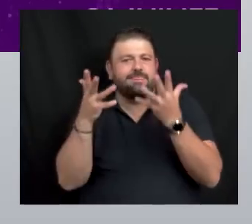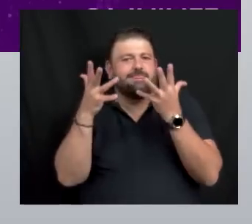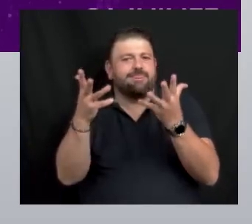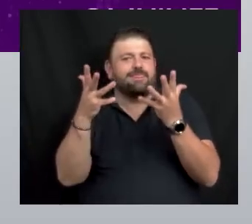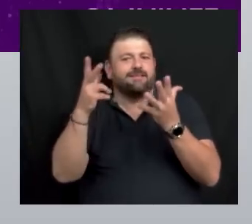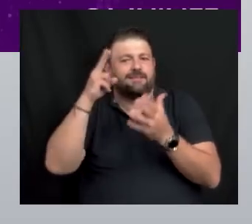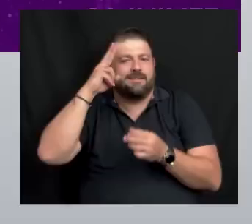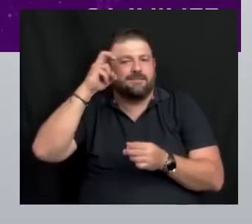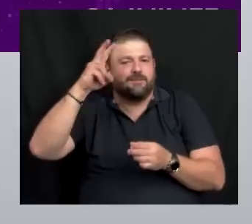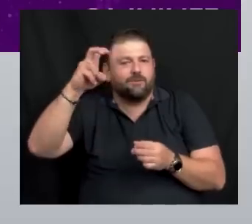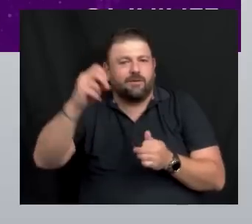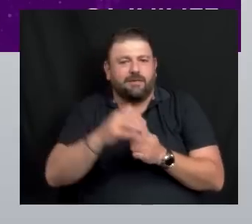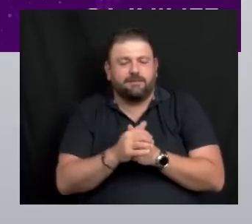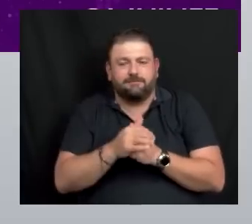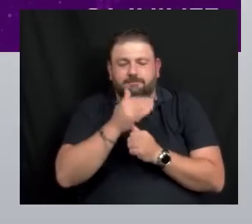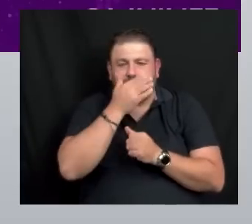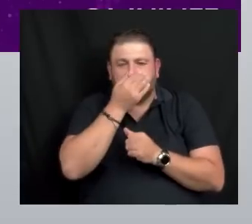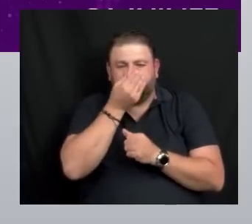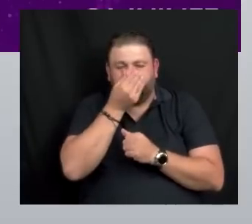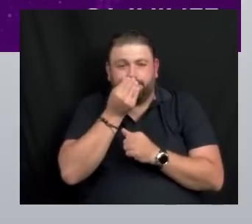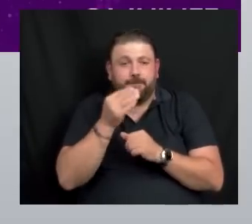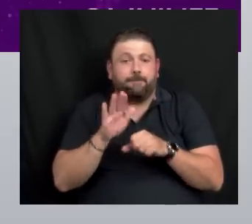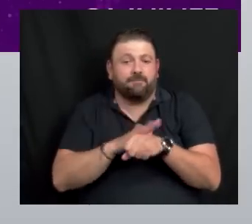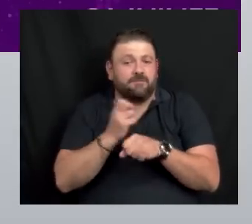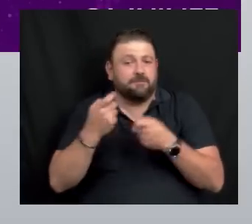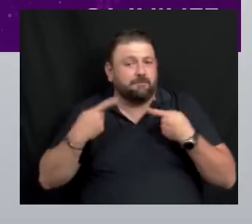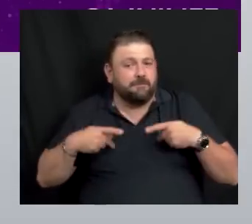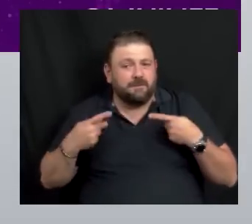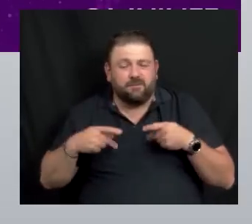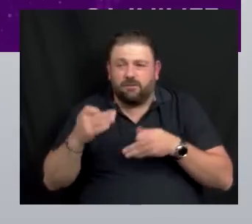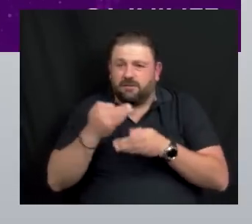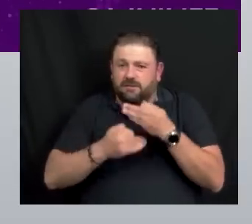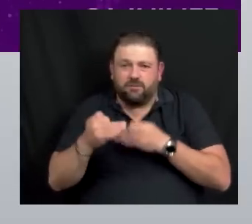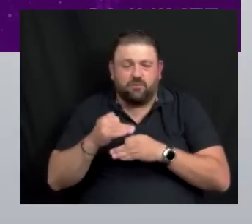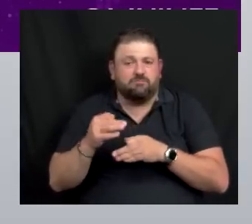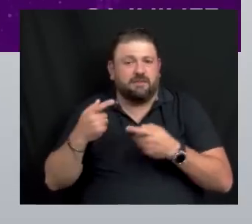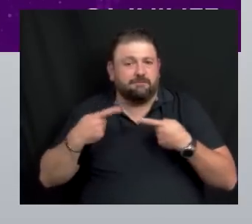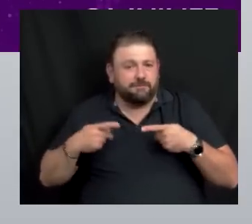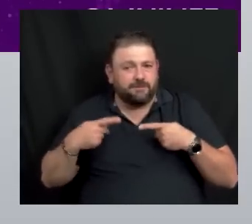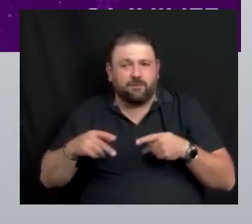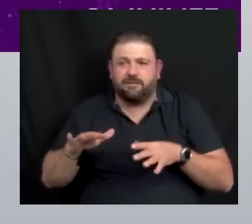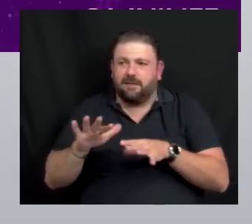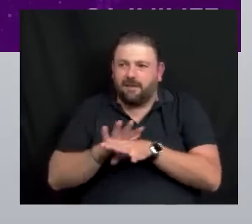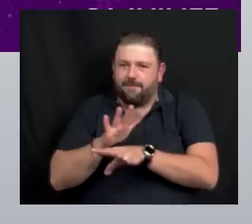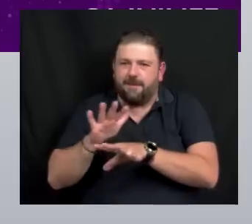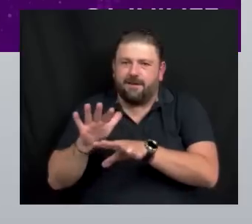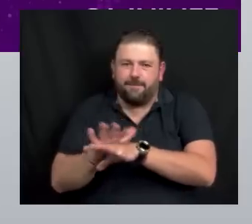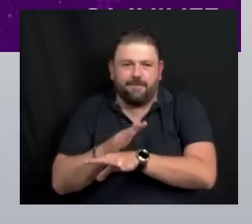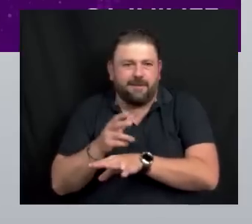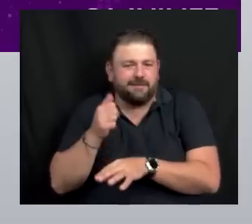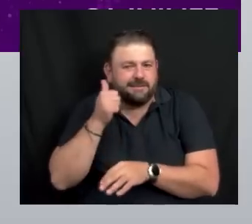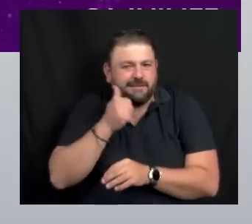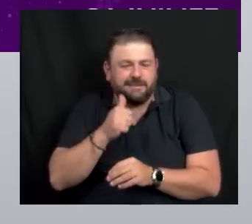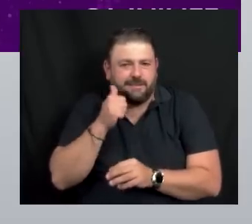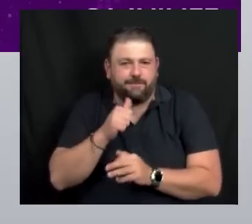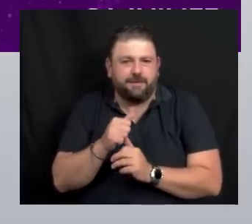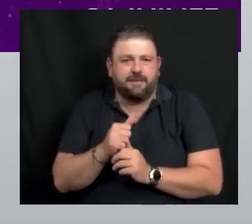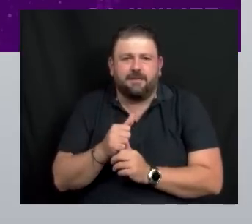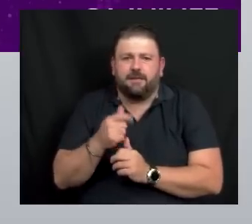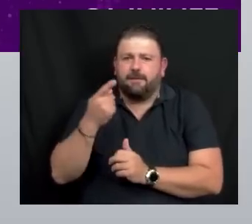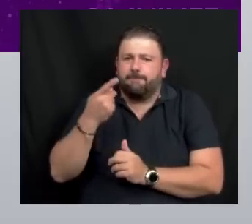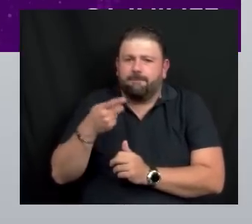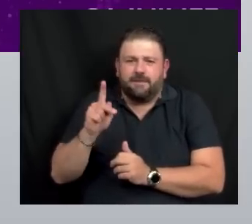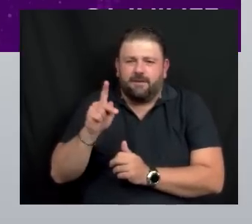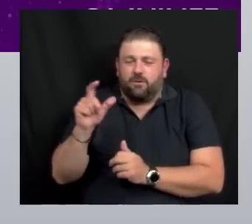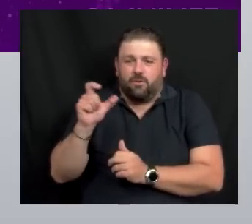a rodear de cantidad de gente con sueños a lo mejor hasta más impresionantes que el propio. Pero ¿cómo